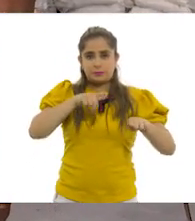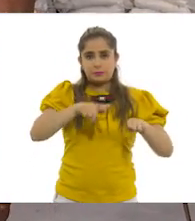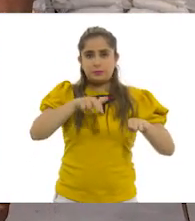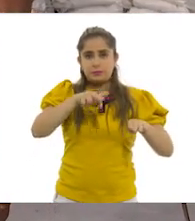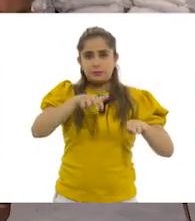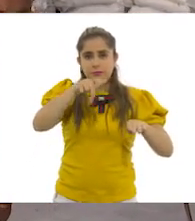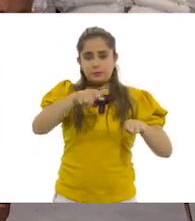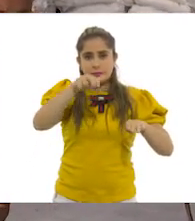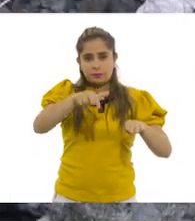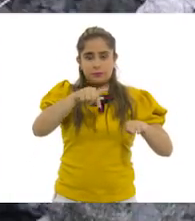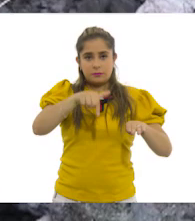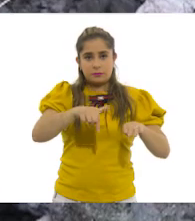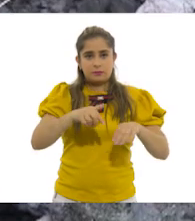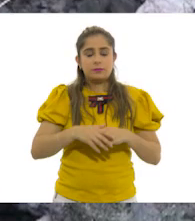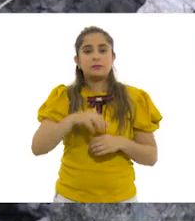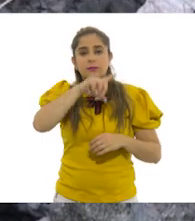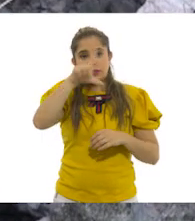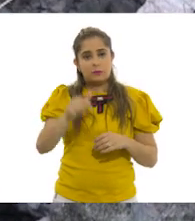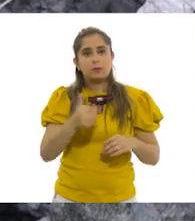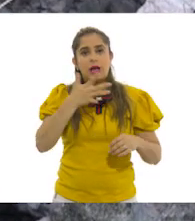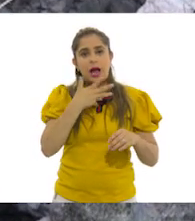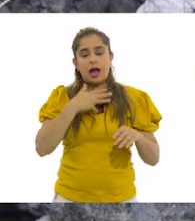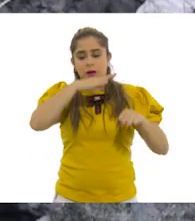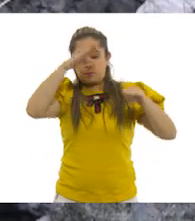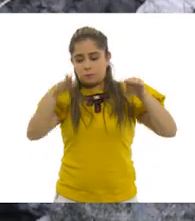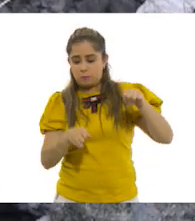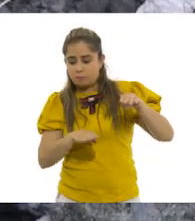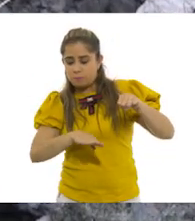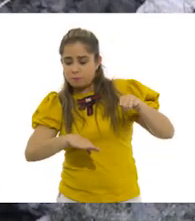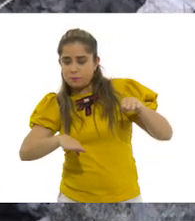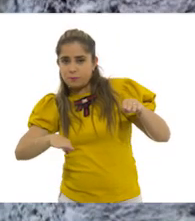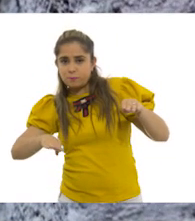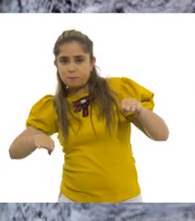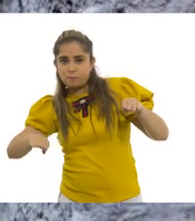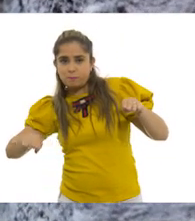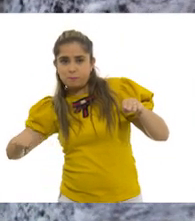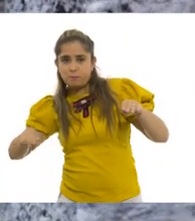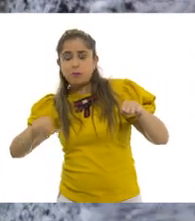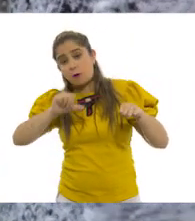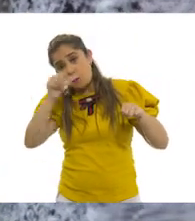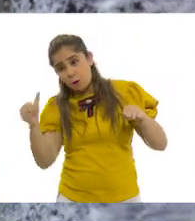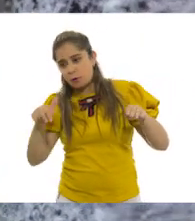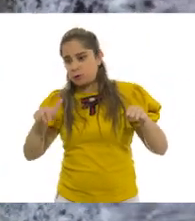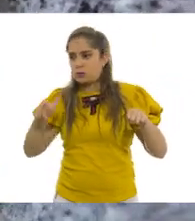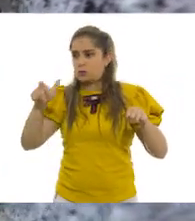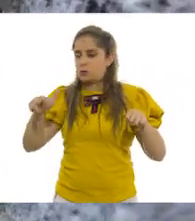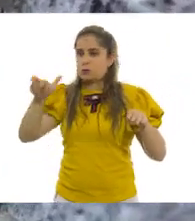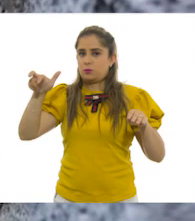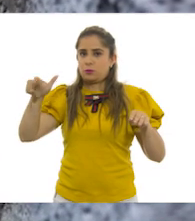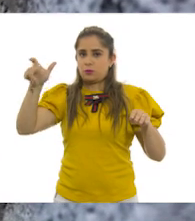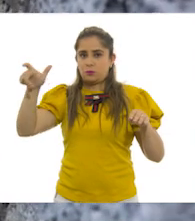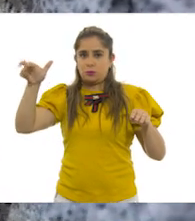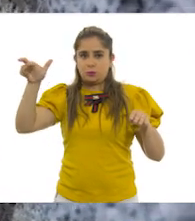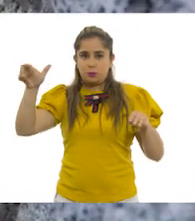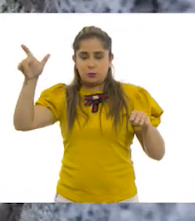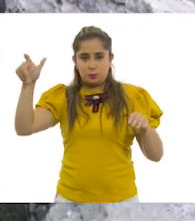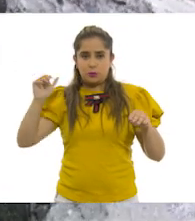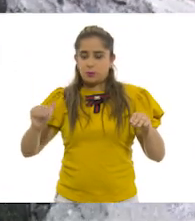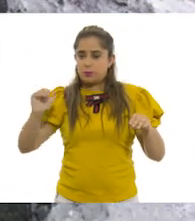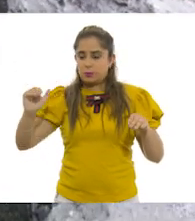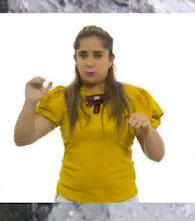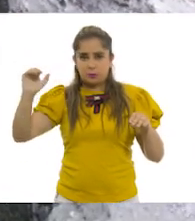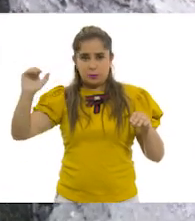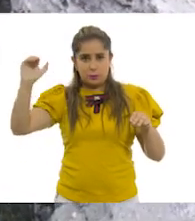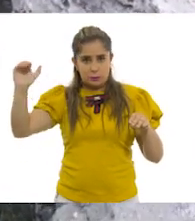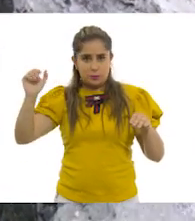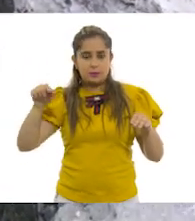tienen revestimiento de estuco y después tenemos un nivel de piso de una banqueta y luego vienen otros escalones que es de la siguiente etapa constructiva, ¿no? Sí.